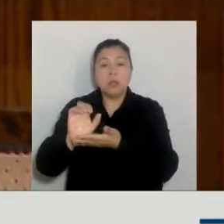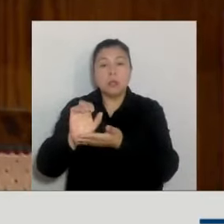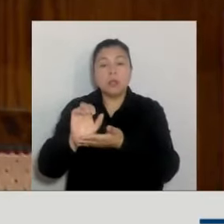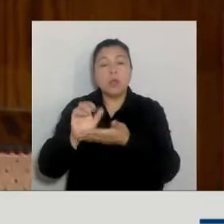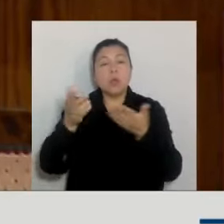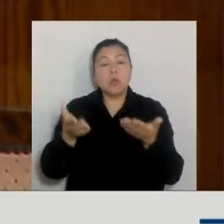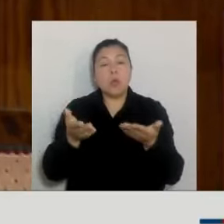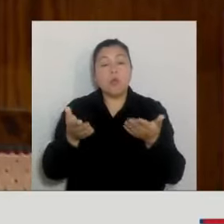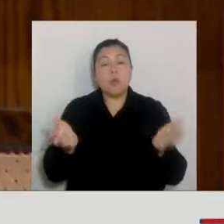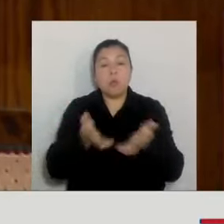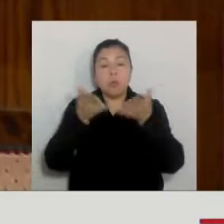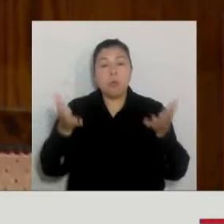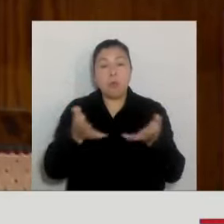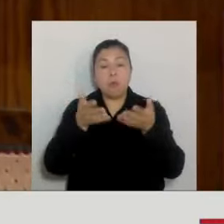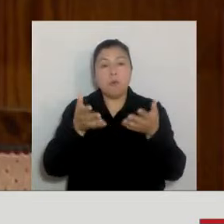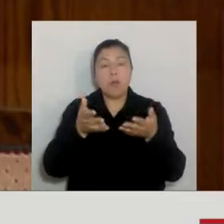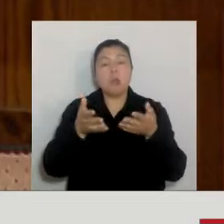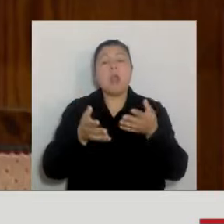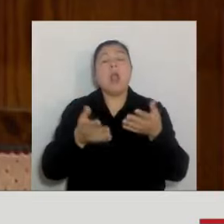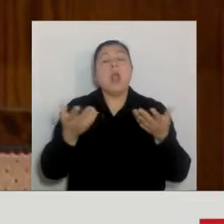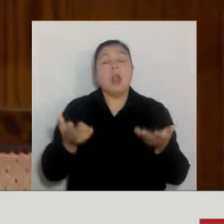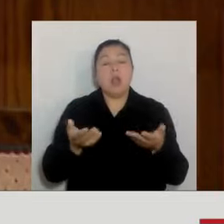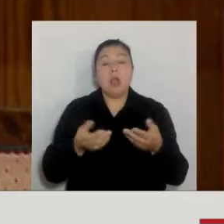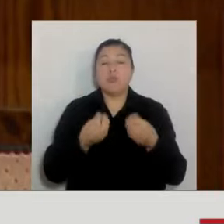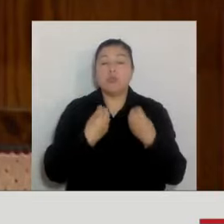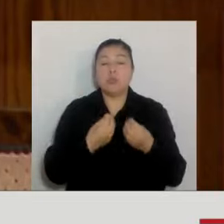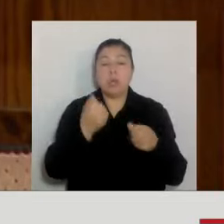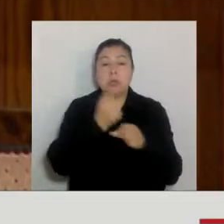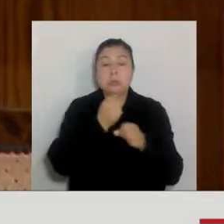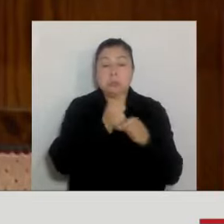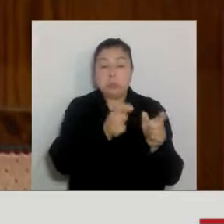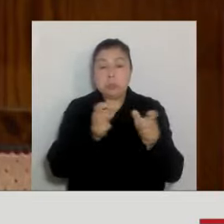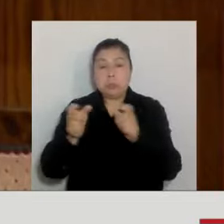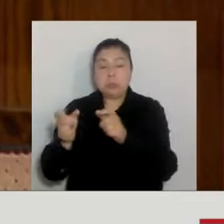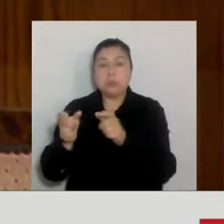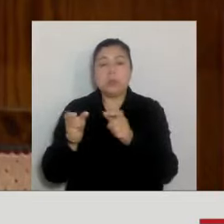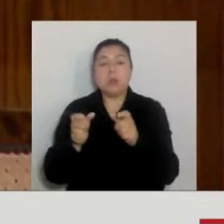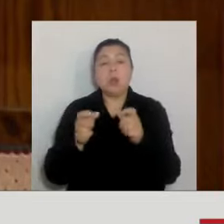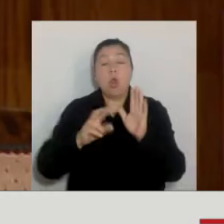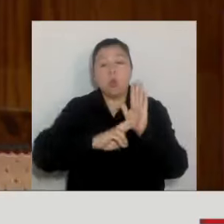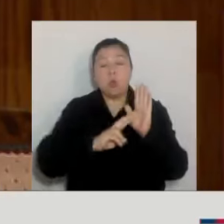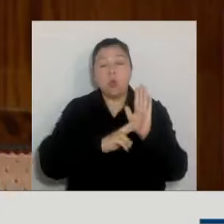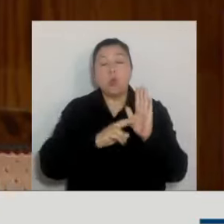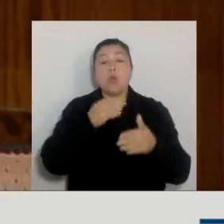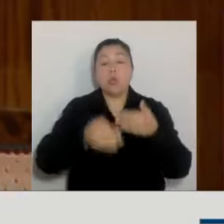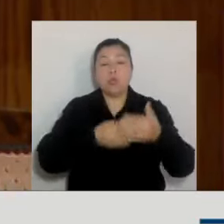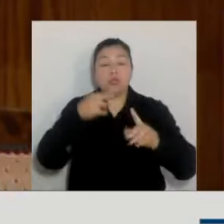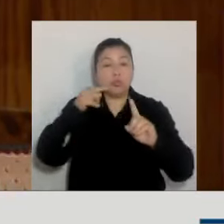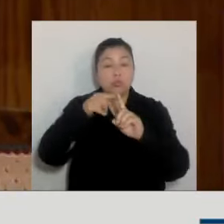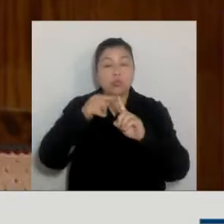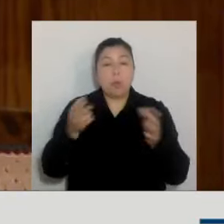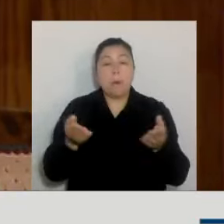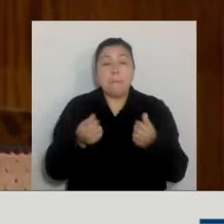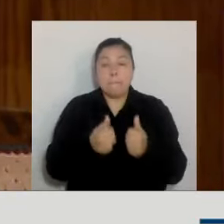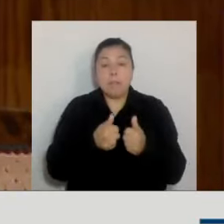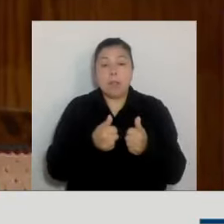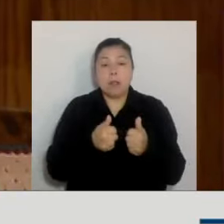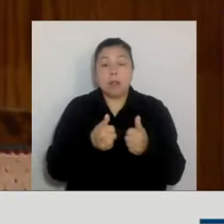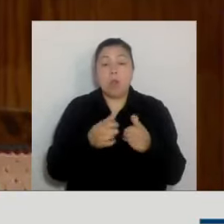promover los instrumentos y las buenas prácticas regulatorias con el fin de contribuir a aumentar el bien común y la